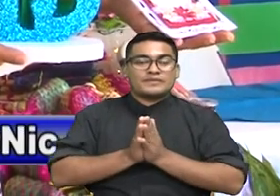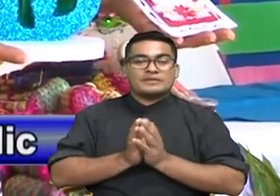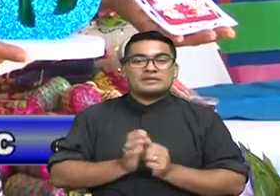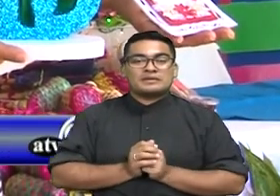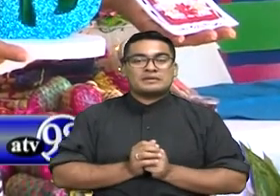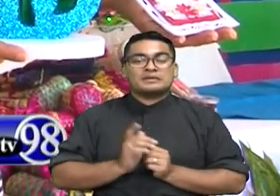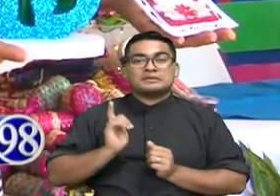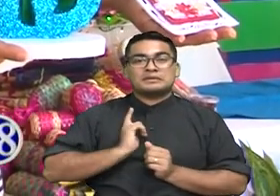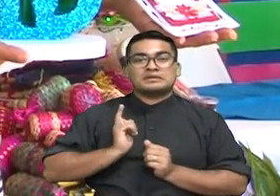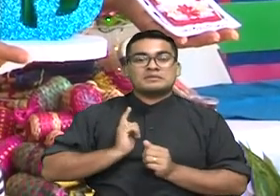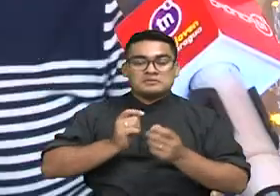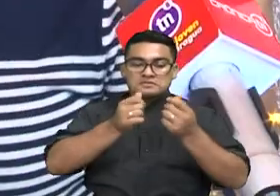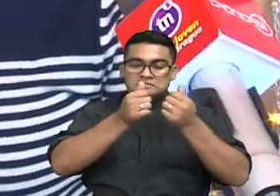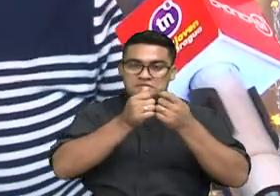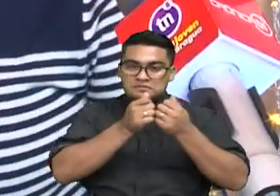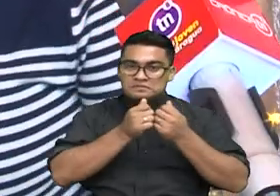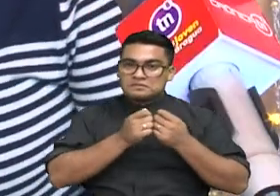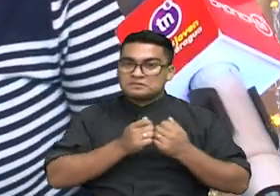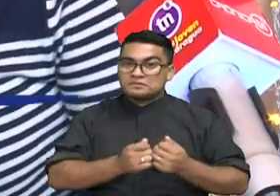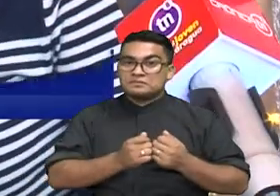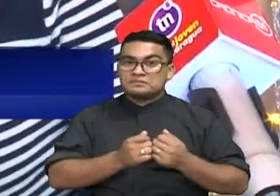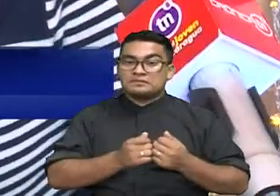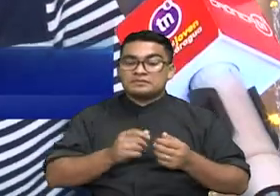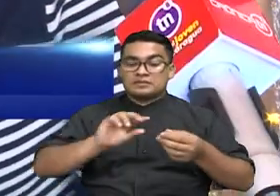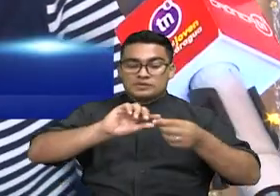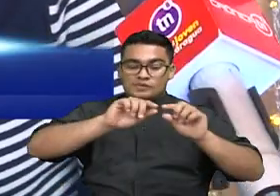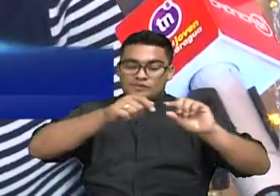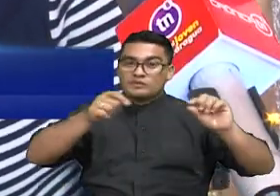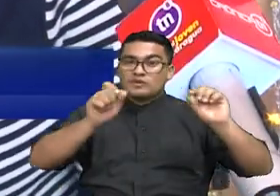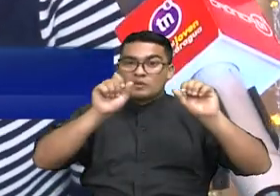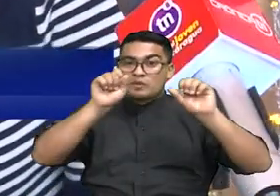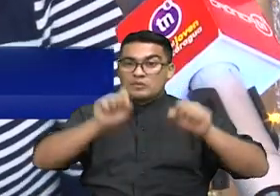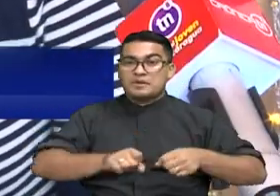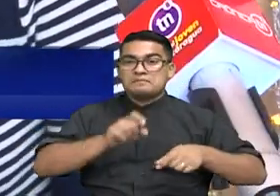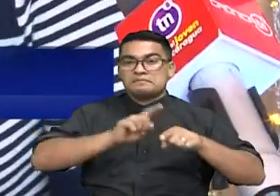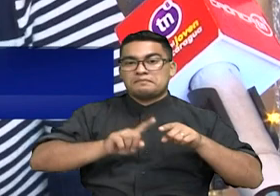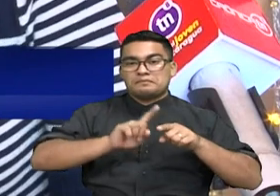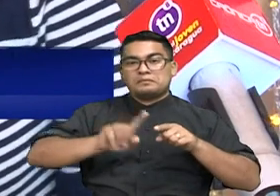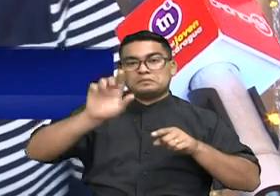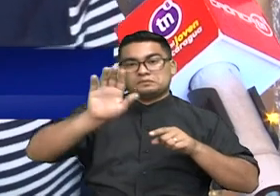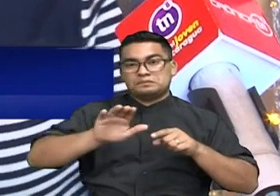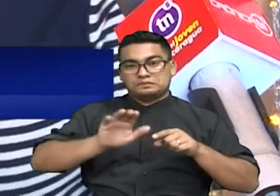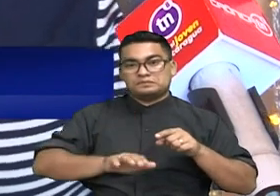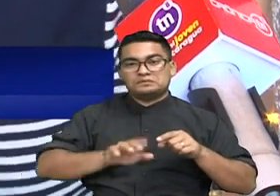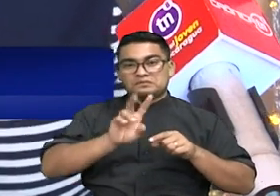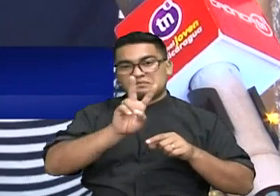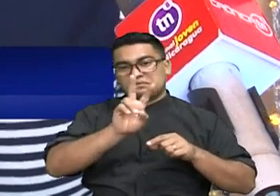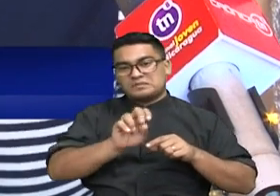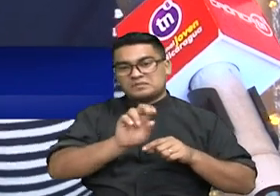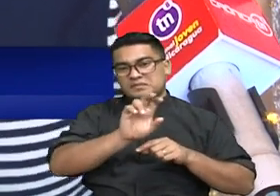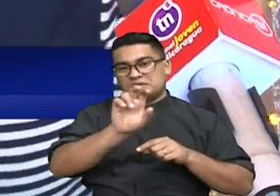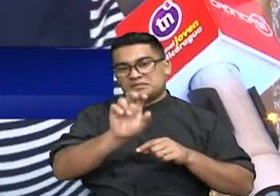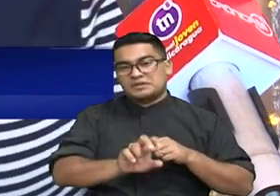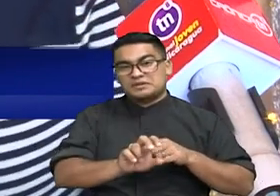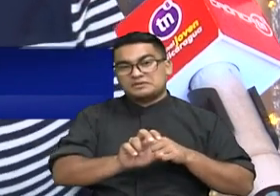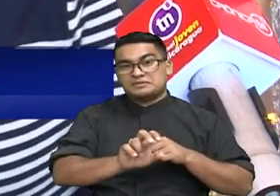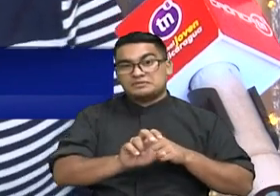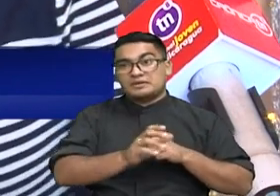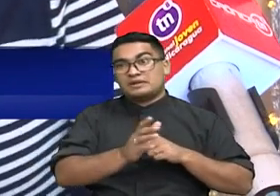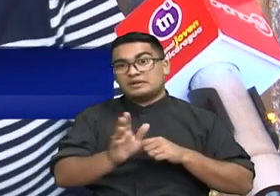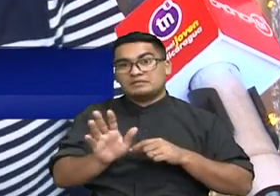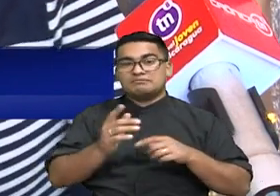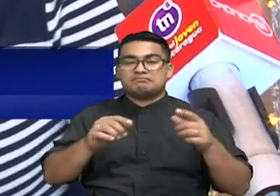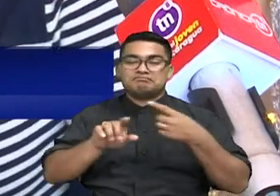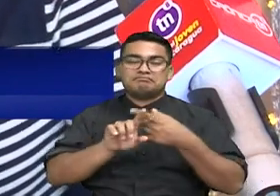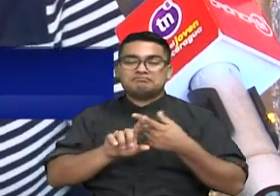Tenemos denarios, rosarios y lacitos que los pueden encontrar a precios accesibles desde 20 córdoba hasta